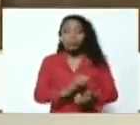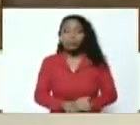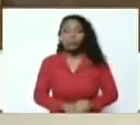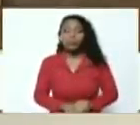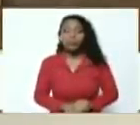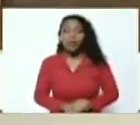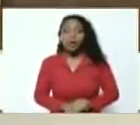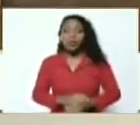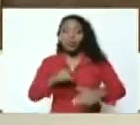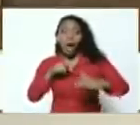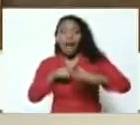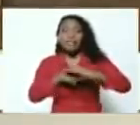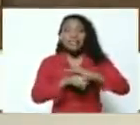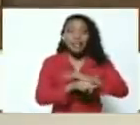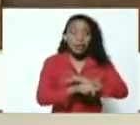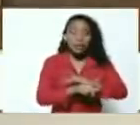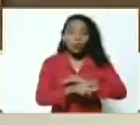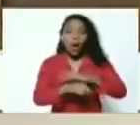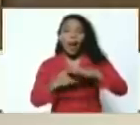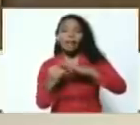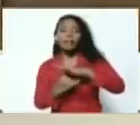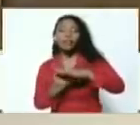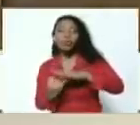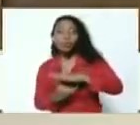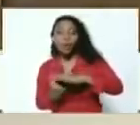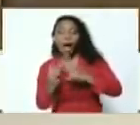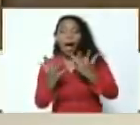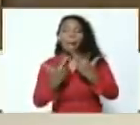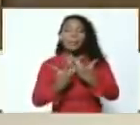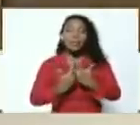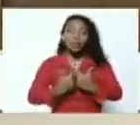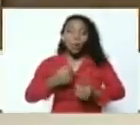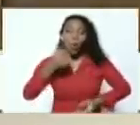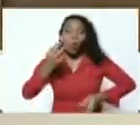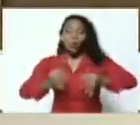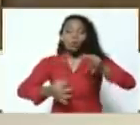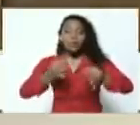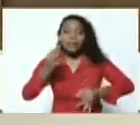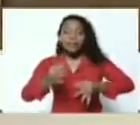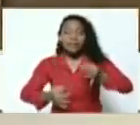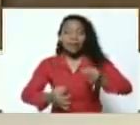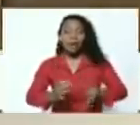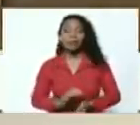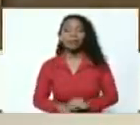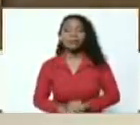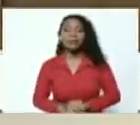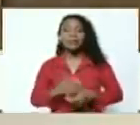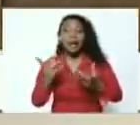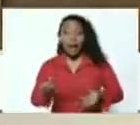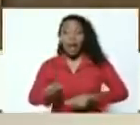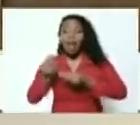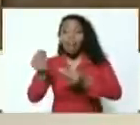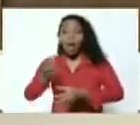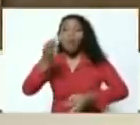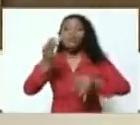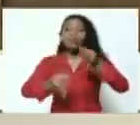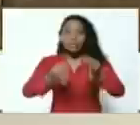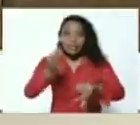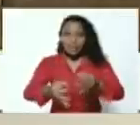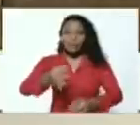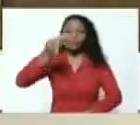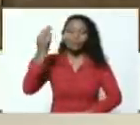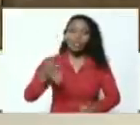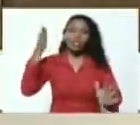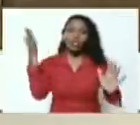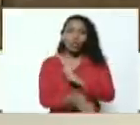su acceso a los órganos de administración de la justicia, que le garantice justicia,